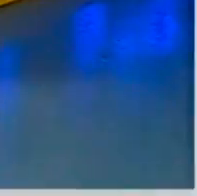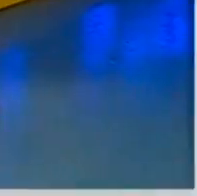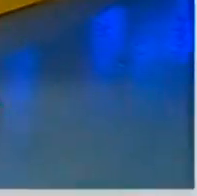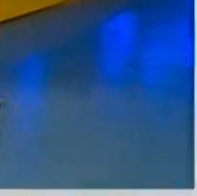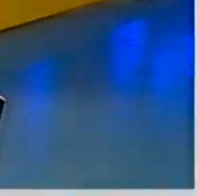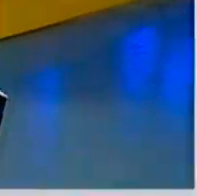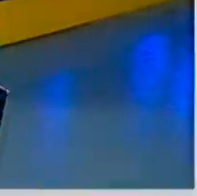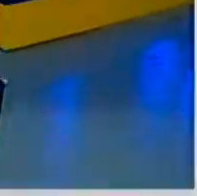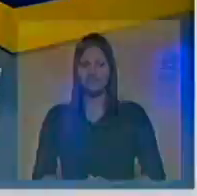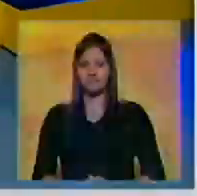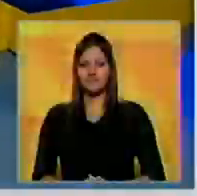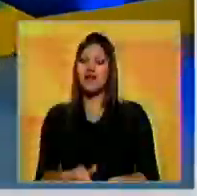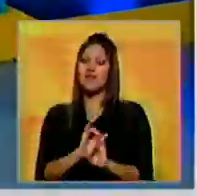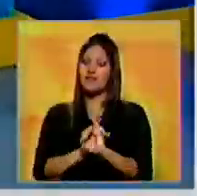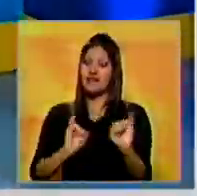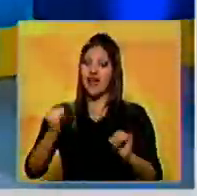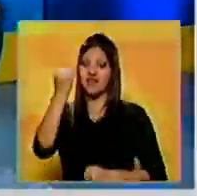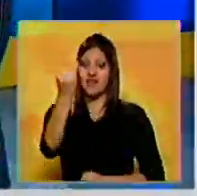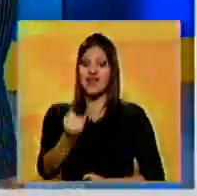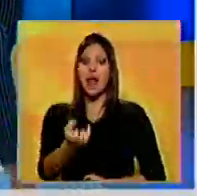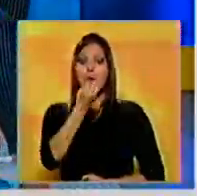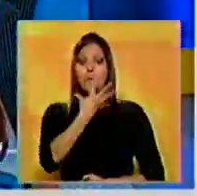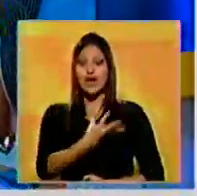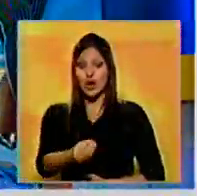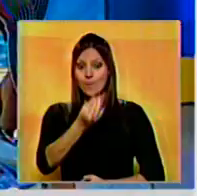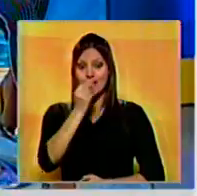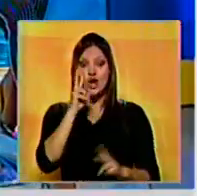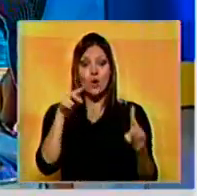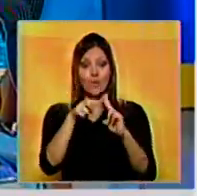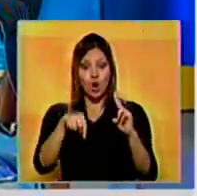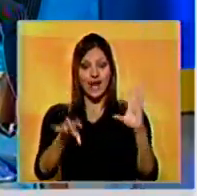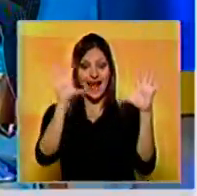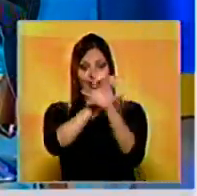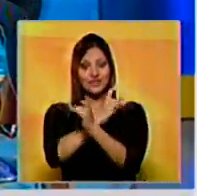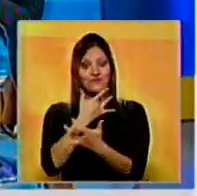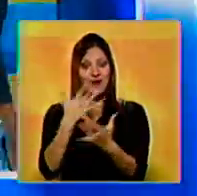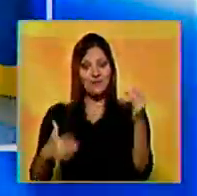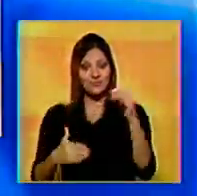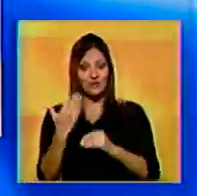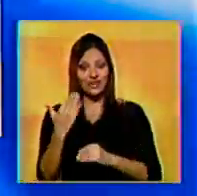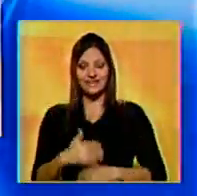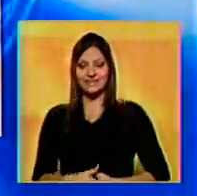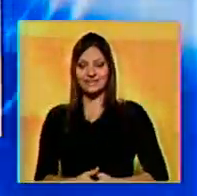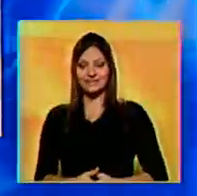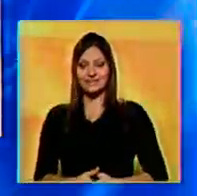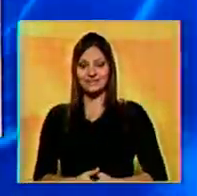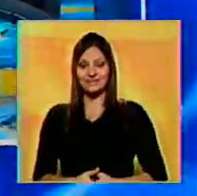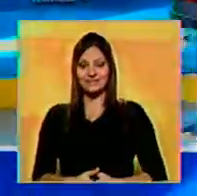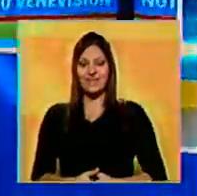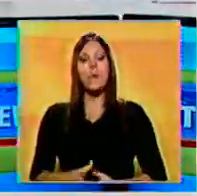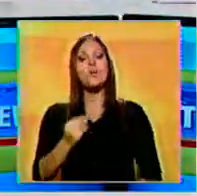Así llegamos al final. Yo soy Federica Guzmán. Que tengan buen provecho y los espero esta noche aquí en Estrenos y Estrellas. Muchísimas gracias.